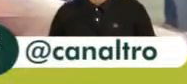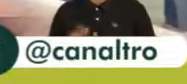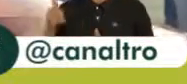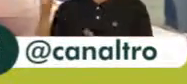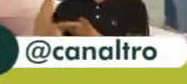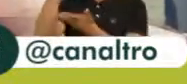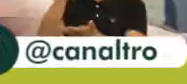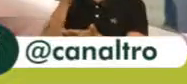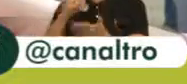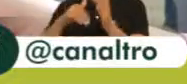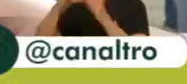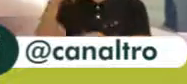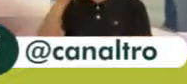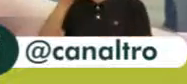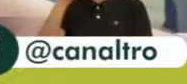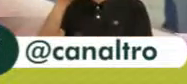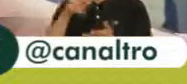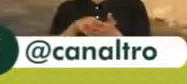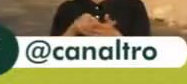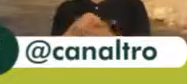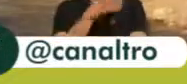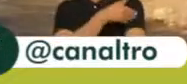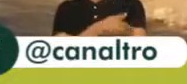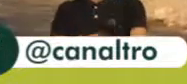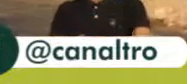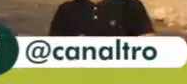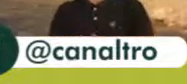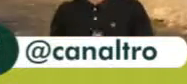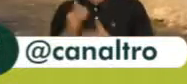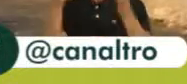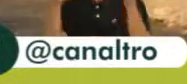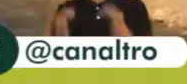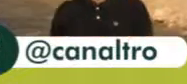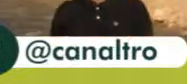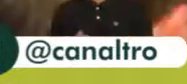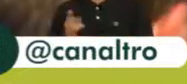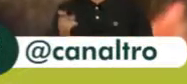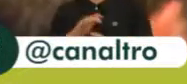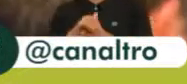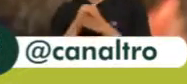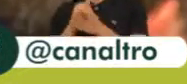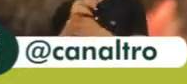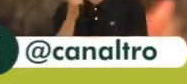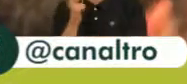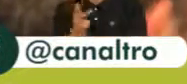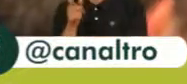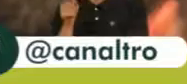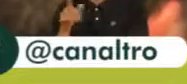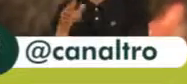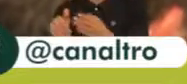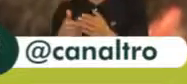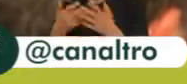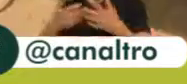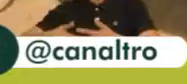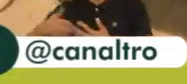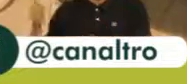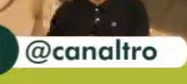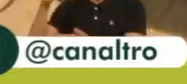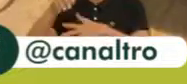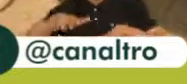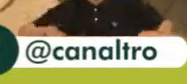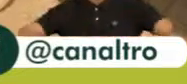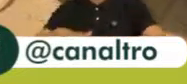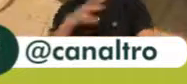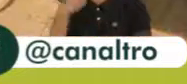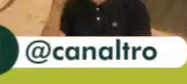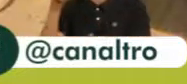superior a los 14 mil millones de pesos en total la unidad de gestión de riesgos y desastres ha invertido en estas obras más de